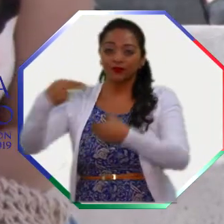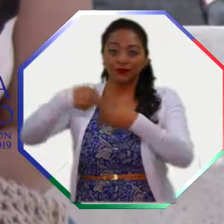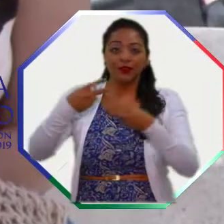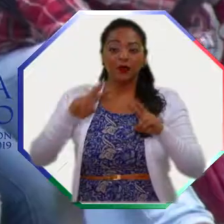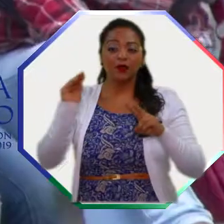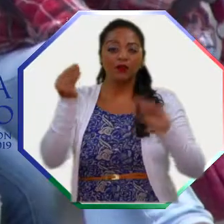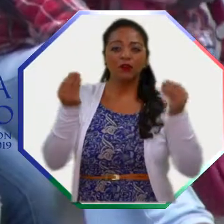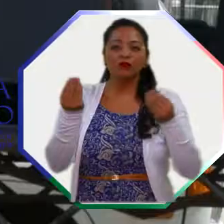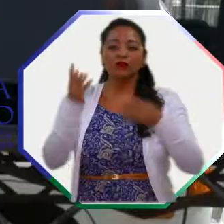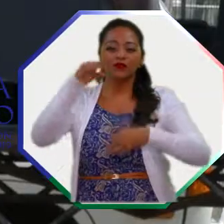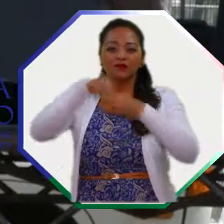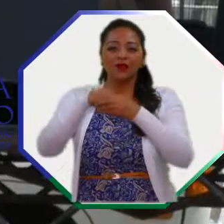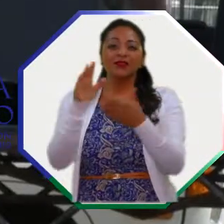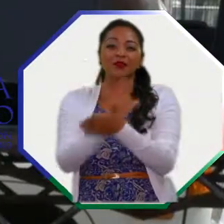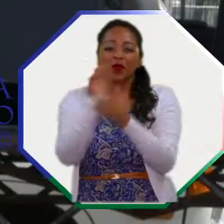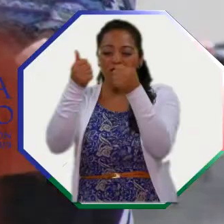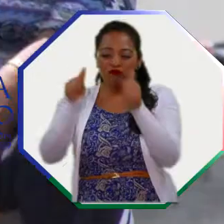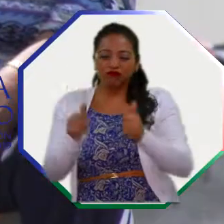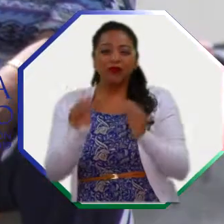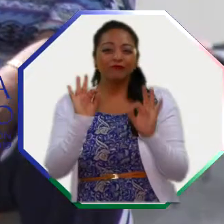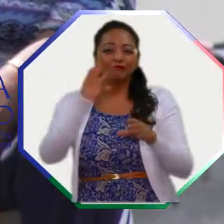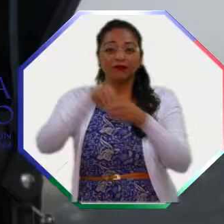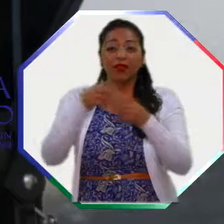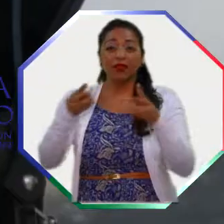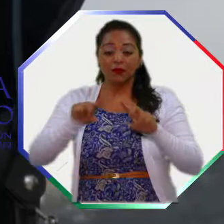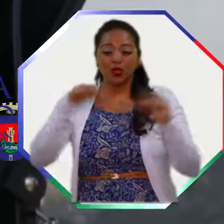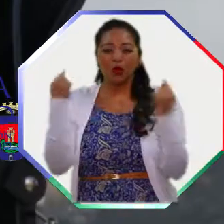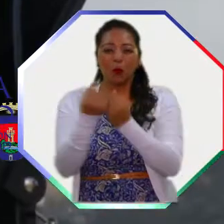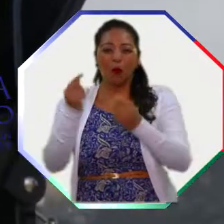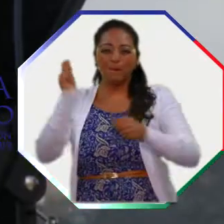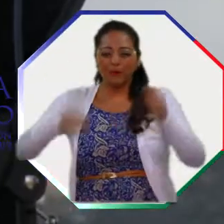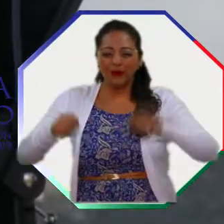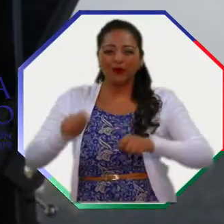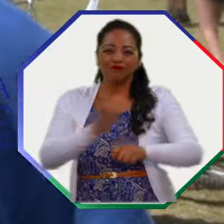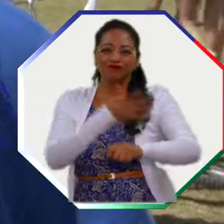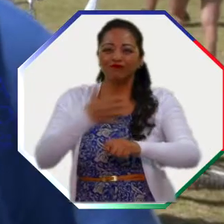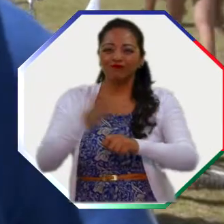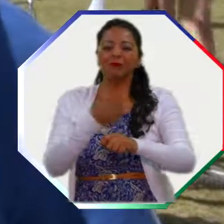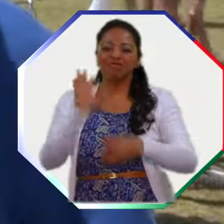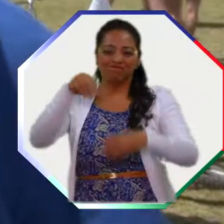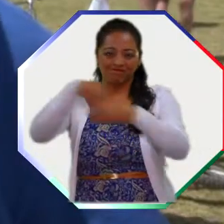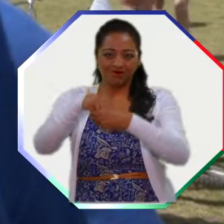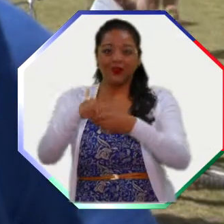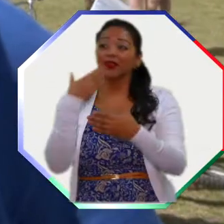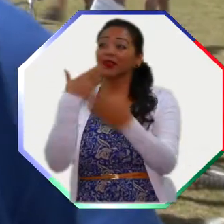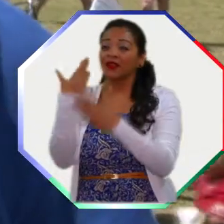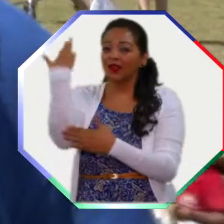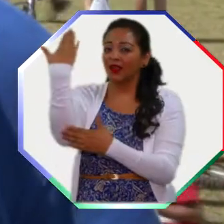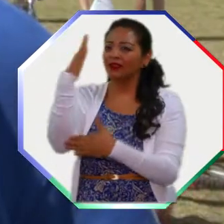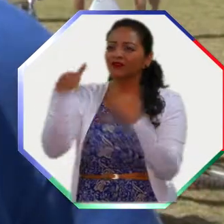y jóvenes integrantes de la Escuela Municipal de las Artes, la Orquesta Batuca Band y artistas locales. Agradecer al señor alcalde también por